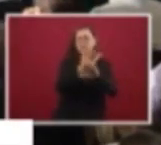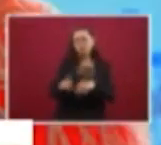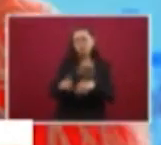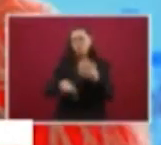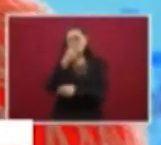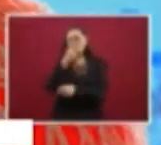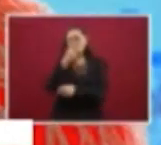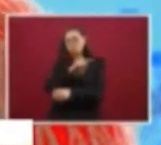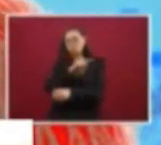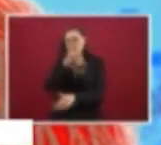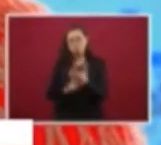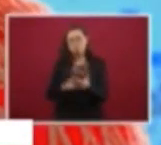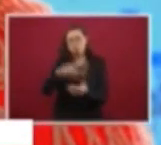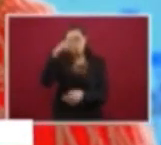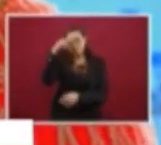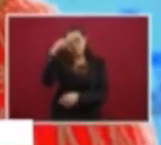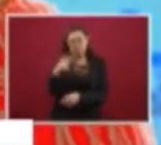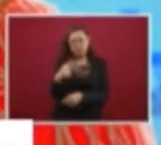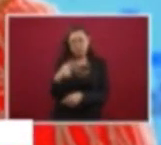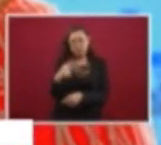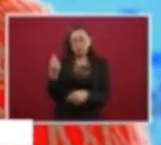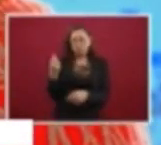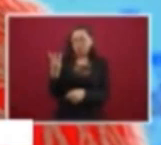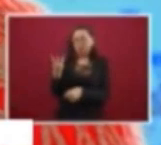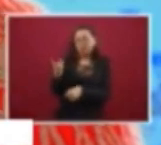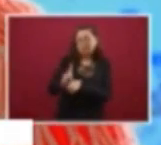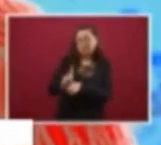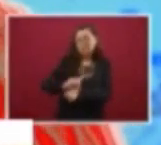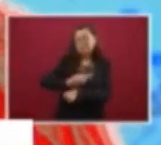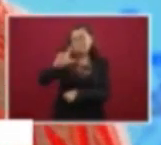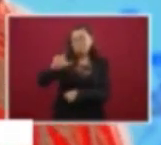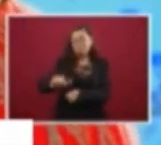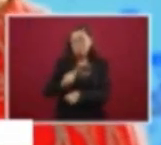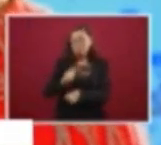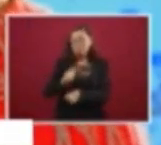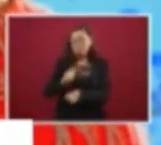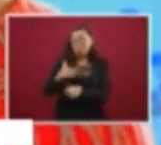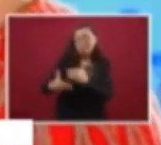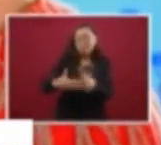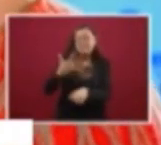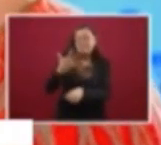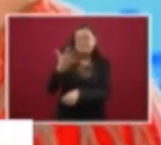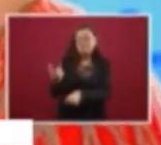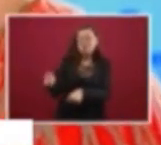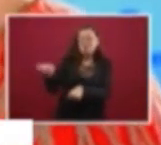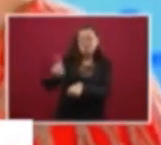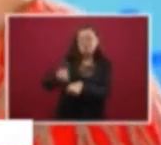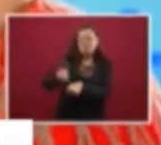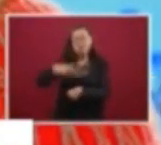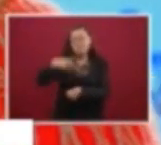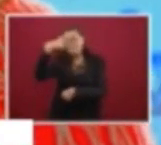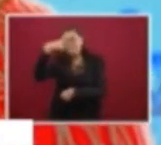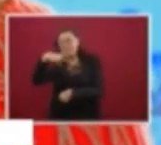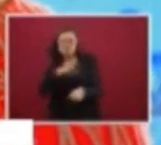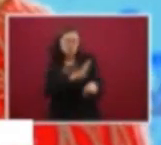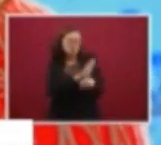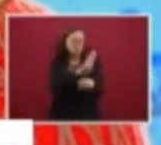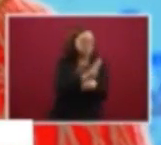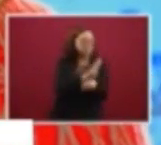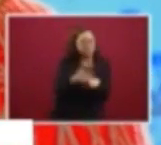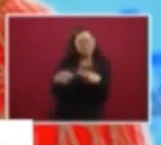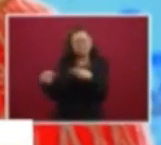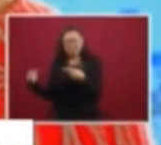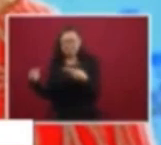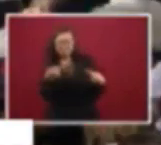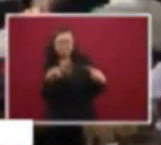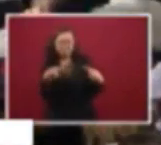el dejarnos un vacío muy grande, porque es cierto, hace rato acabas tú de mencionar que se reunieron los millones que se hayan